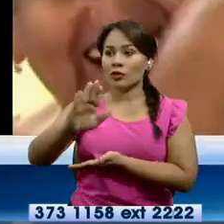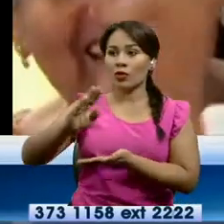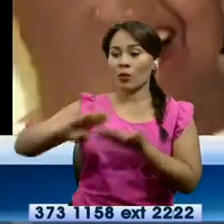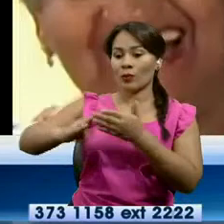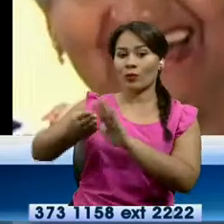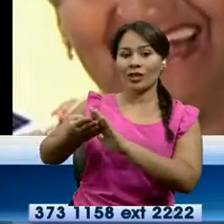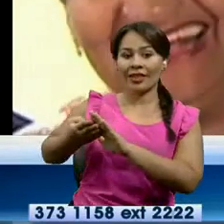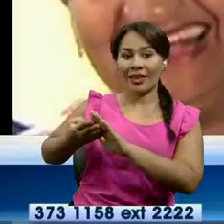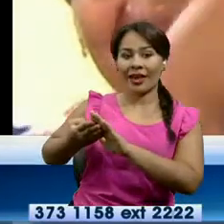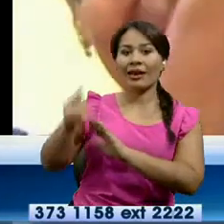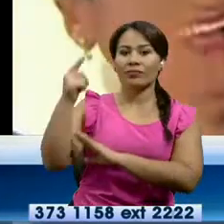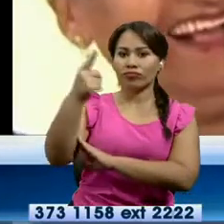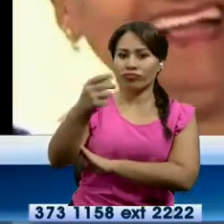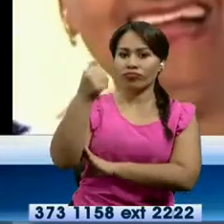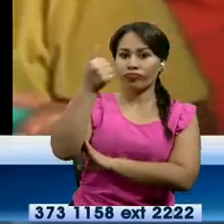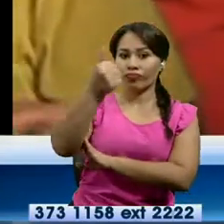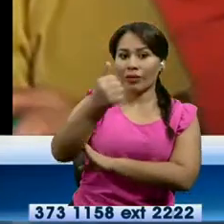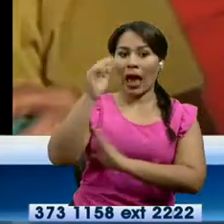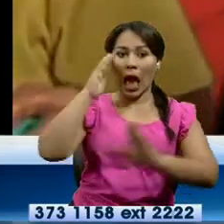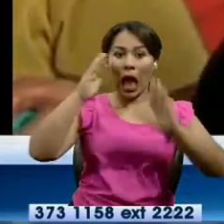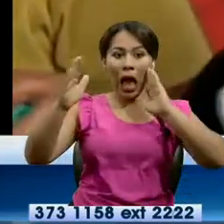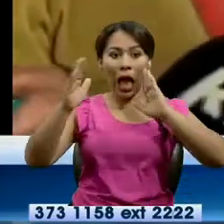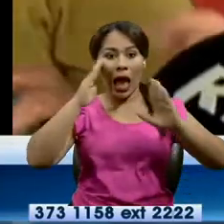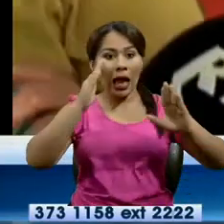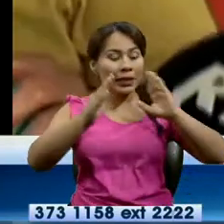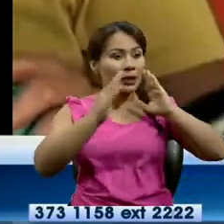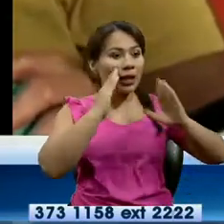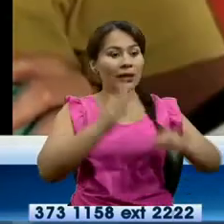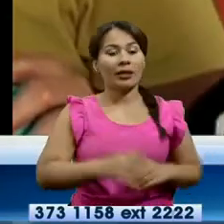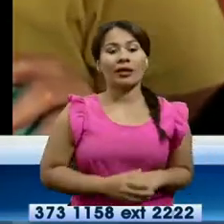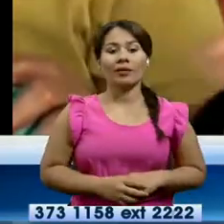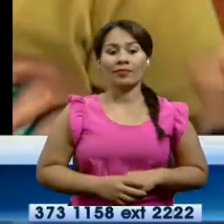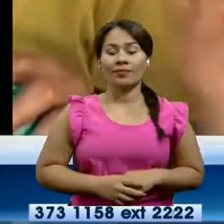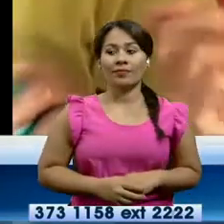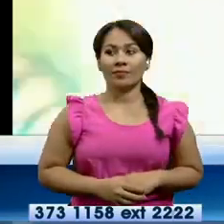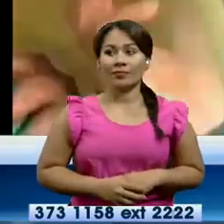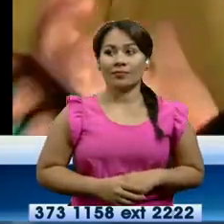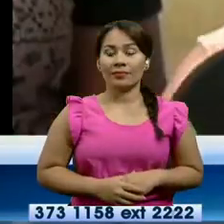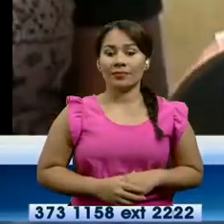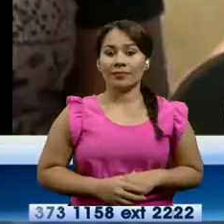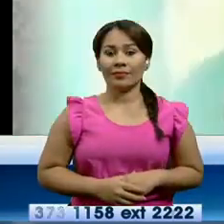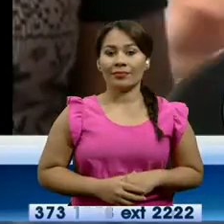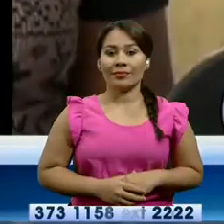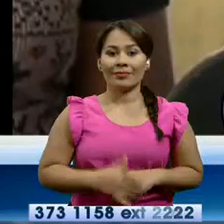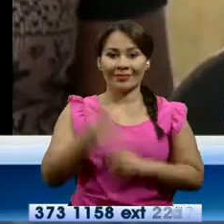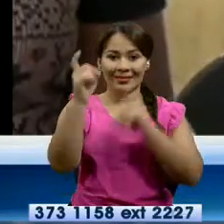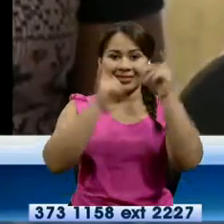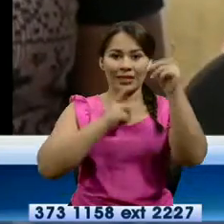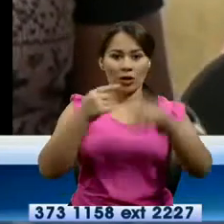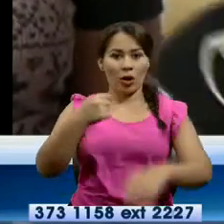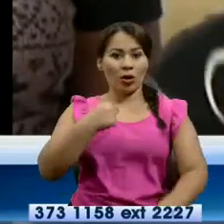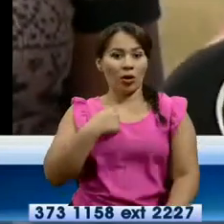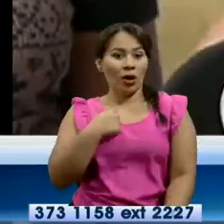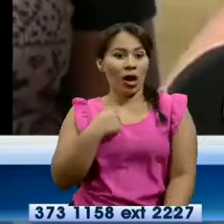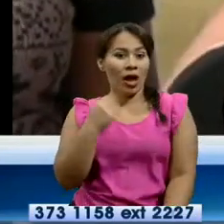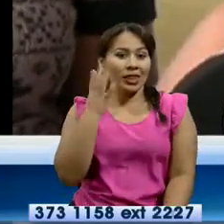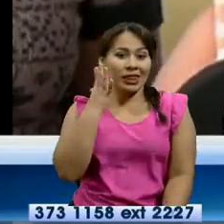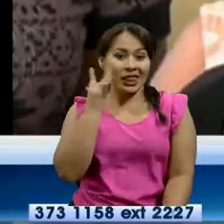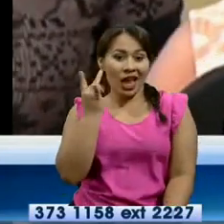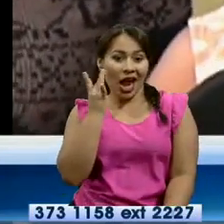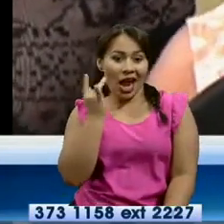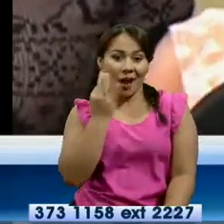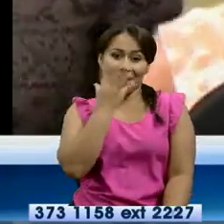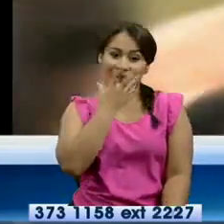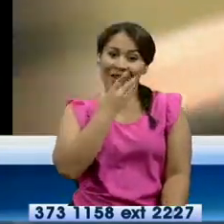atractiva, carismática, atenta. Porque cocina muy rico, porque es muy sabrosa su comida. Una negra muy bonita y tiene